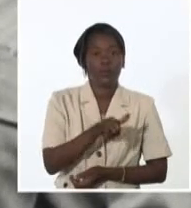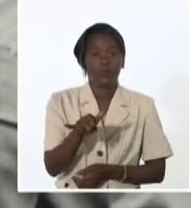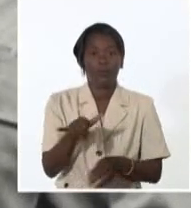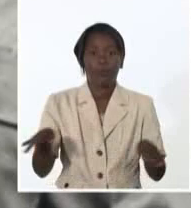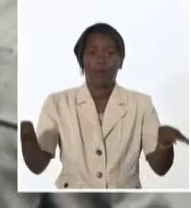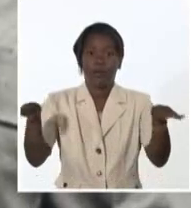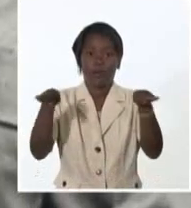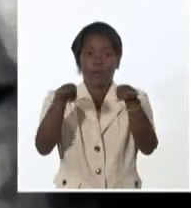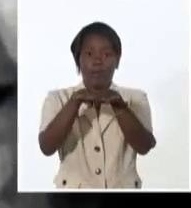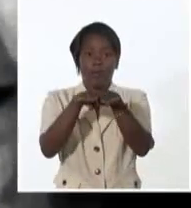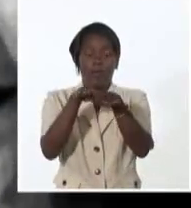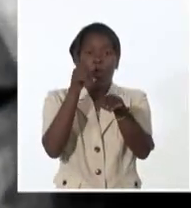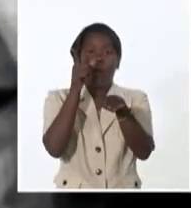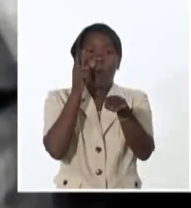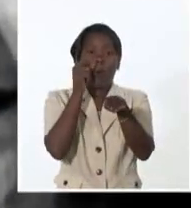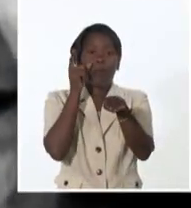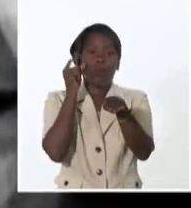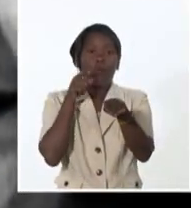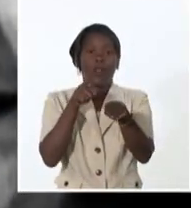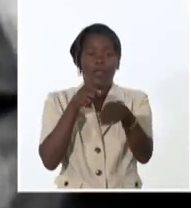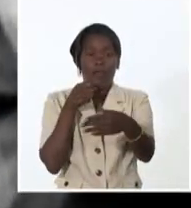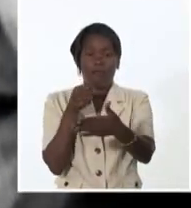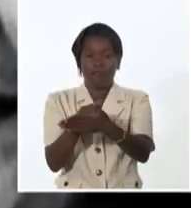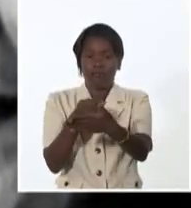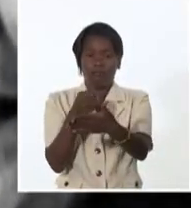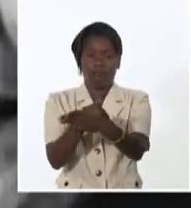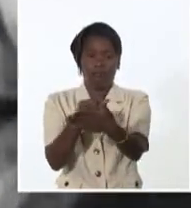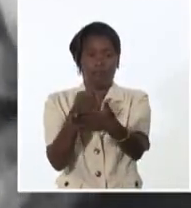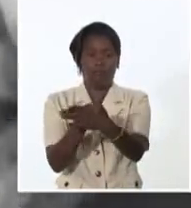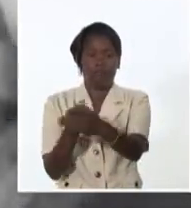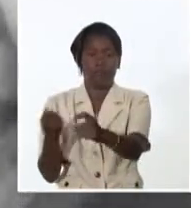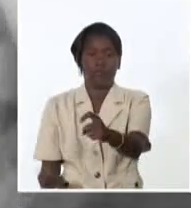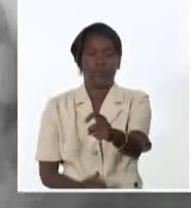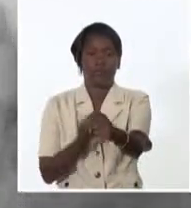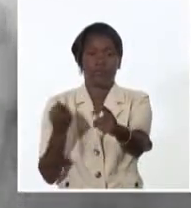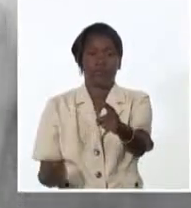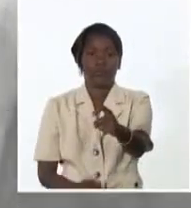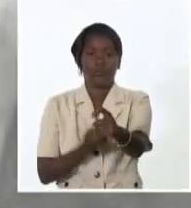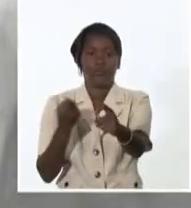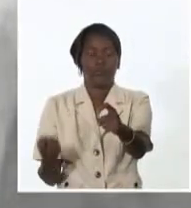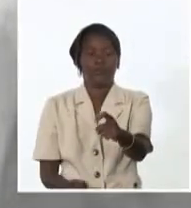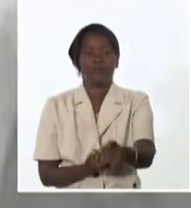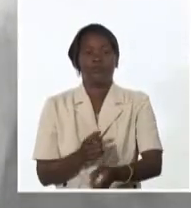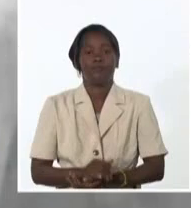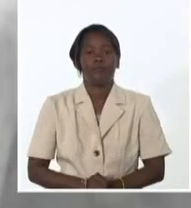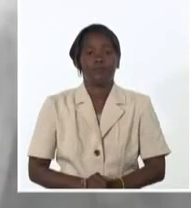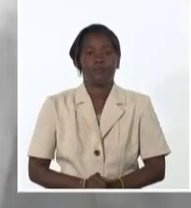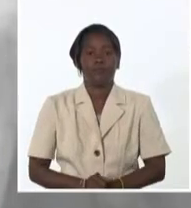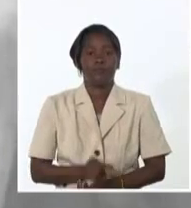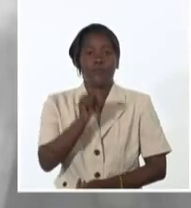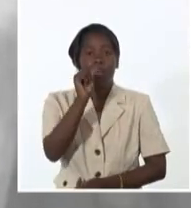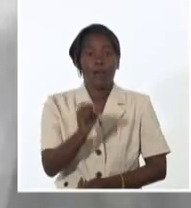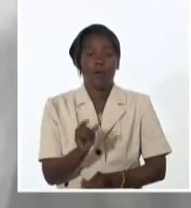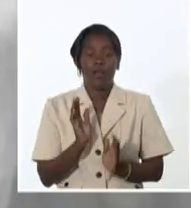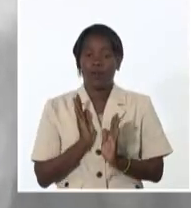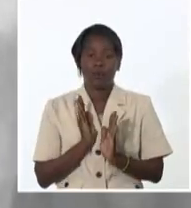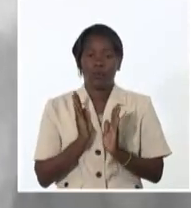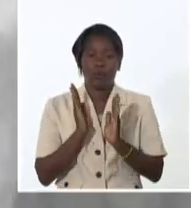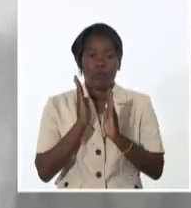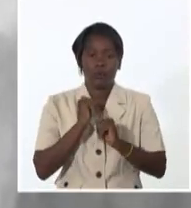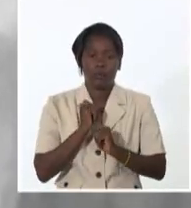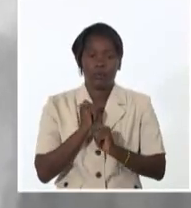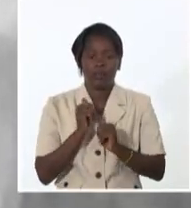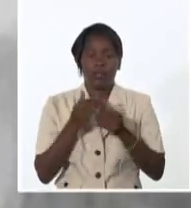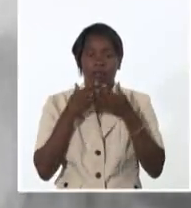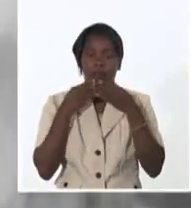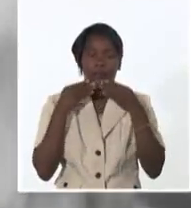que faltaron en una vida llena de sacrificios. ¿Quién se atrevería a decir que ya no estás? Si hoy en nuestras